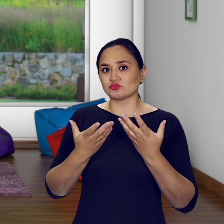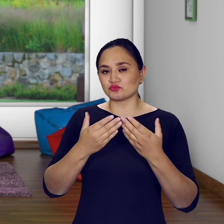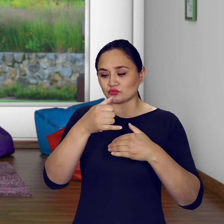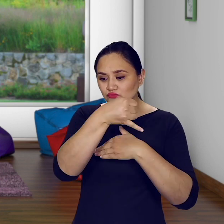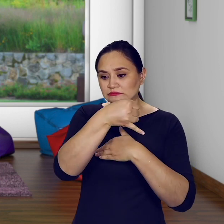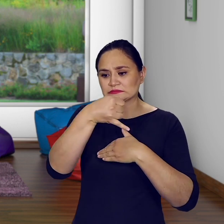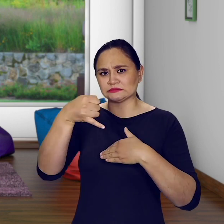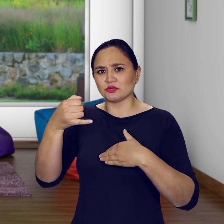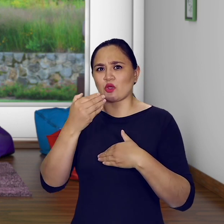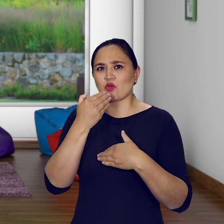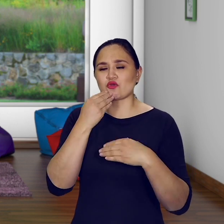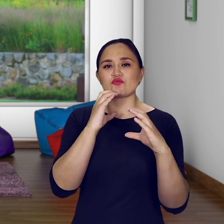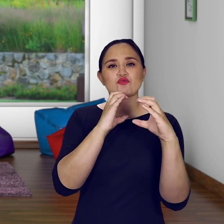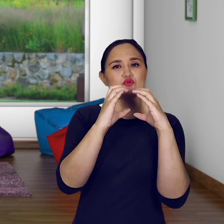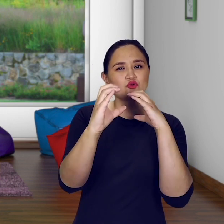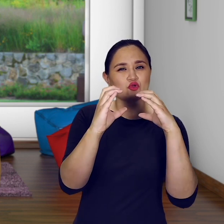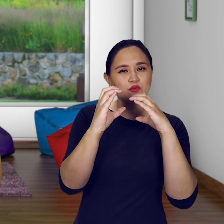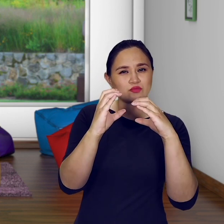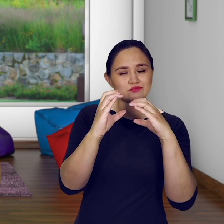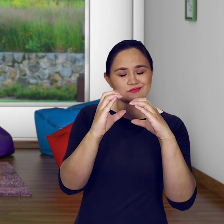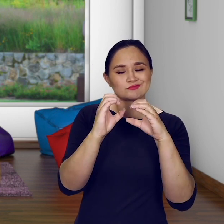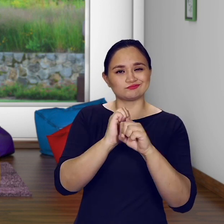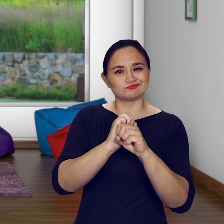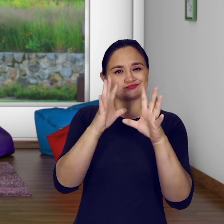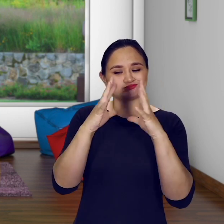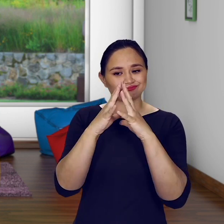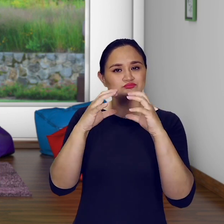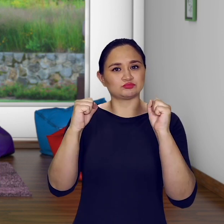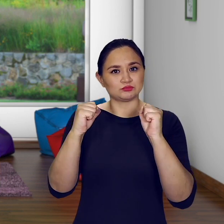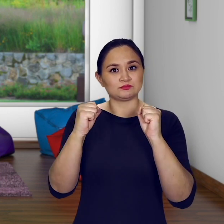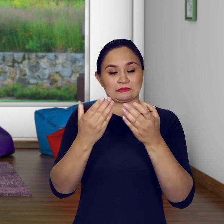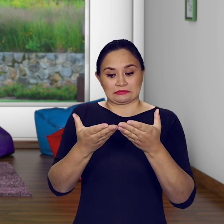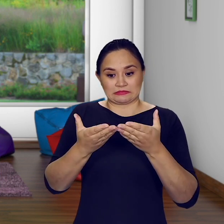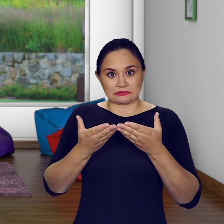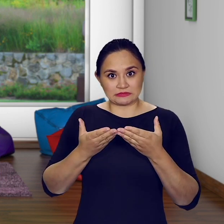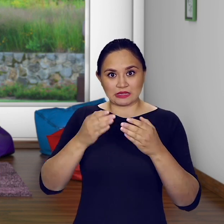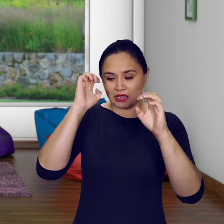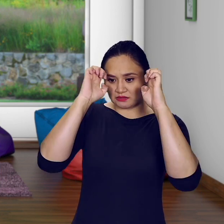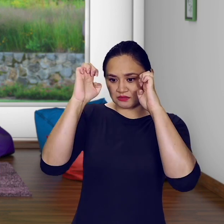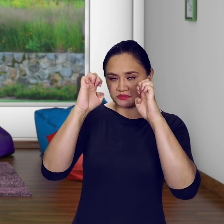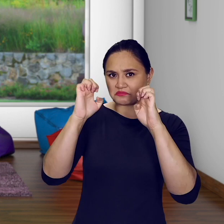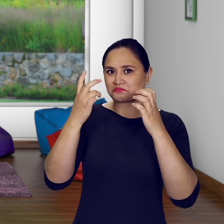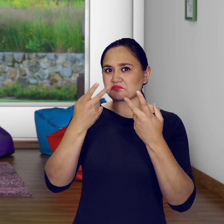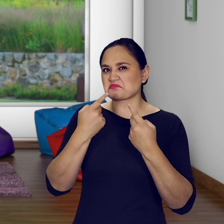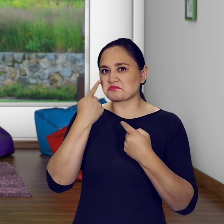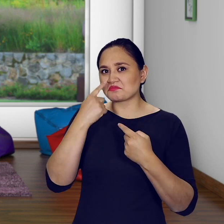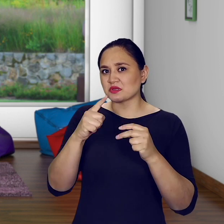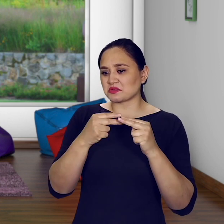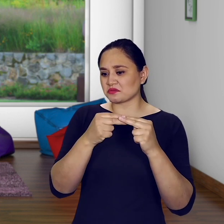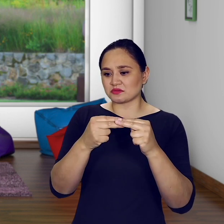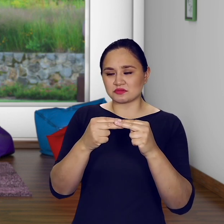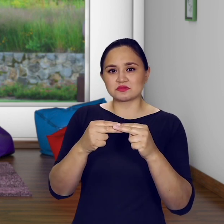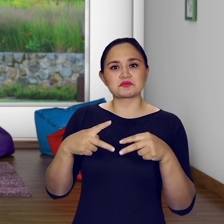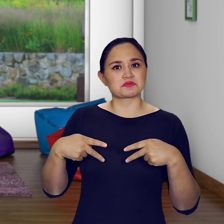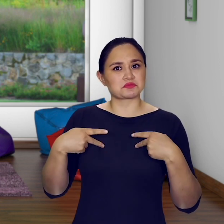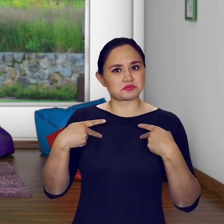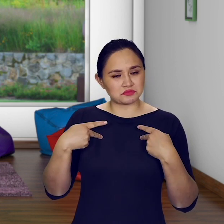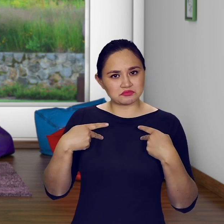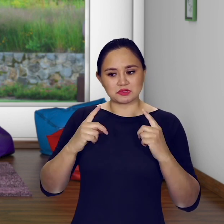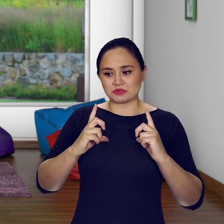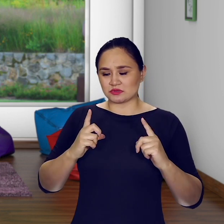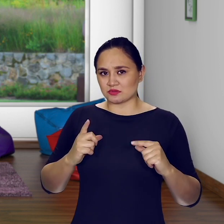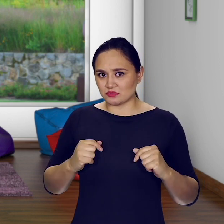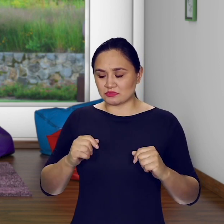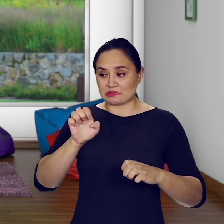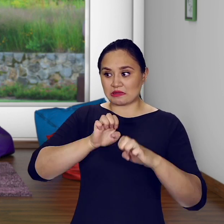sobre nuestros límites y cómo comunicarlos asertivamente. Nos otorga herramientas para vivir relaciones saludables y